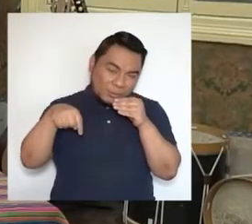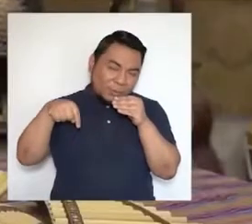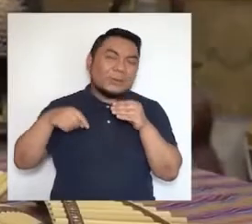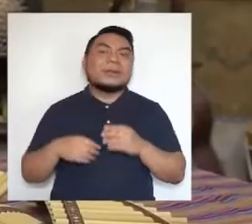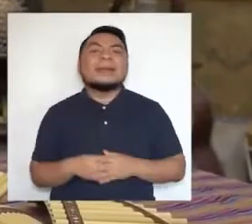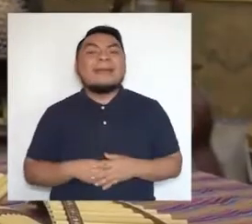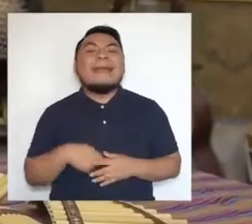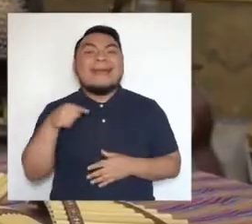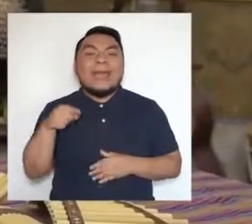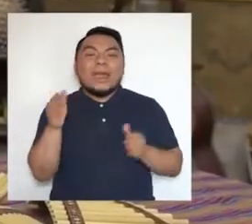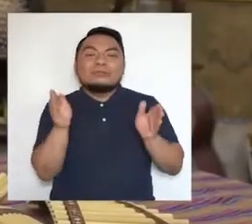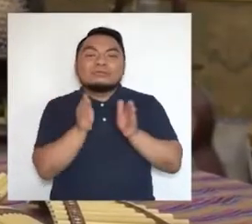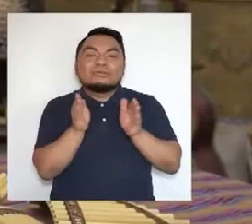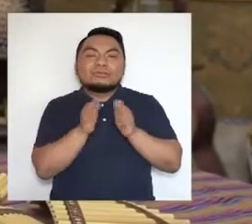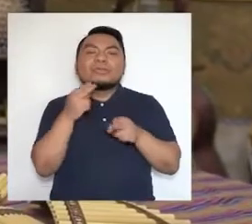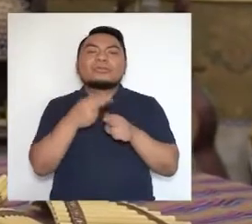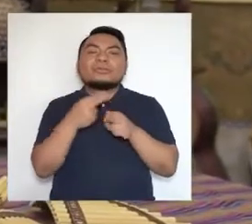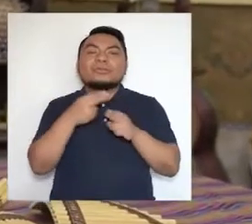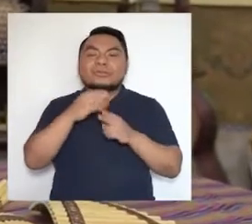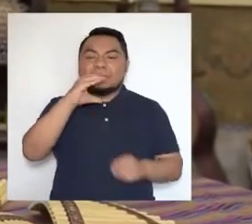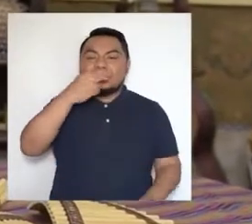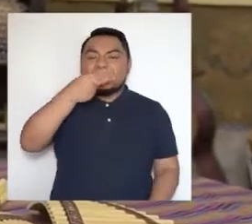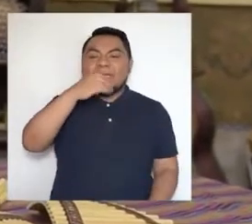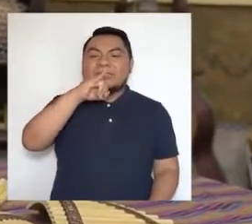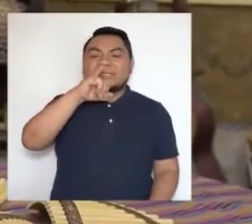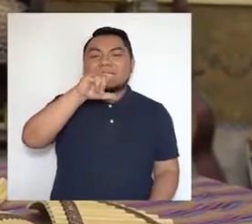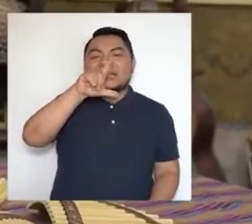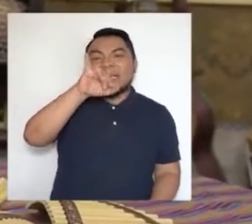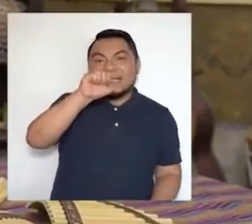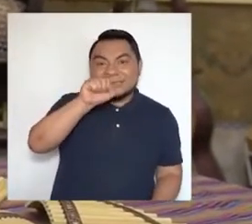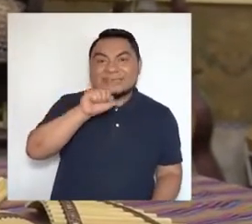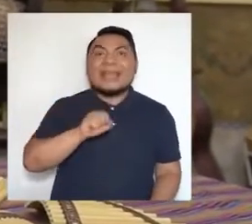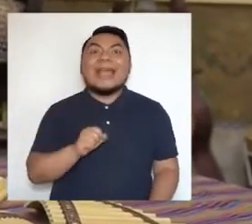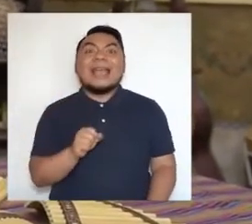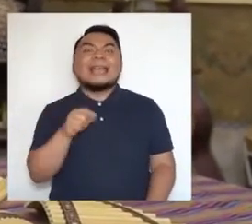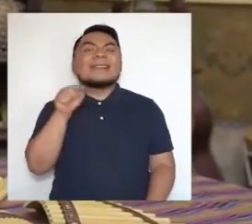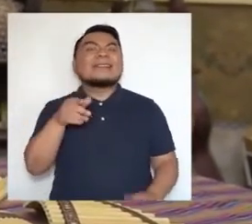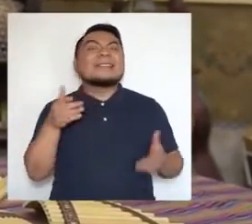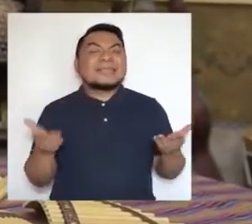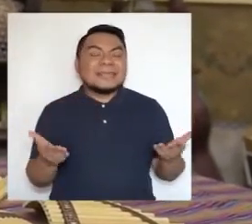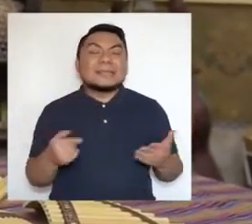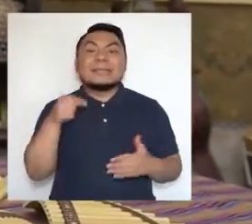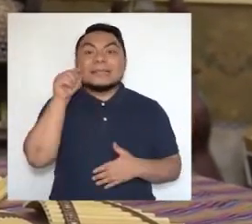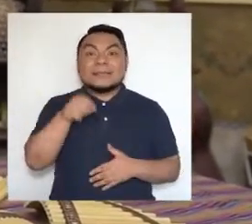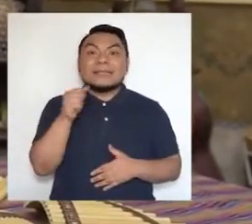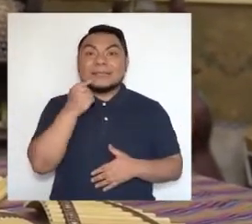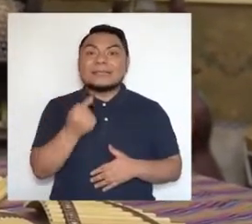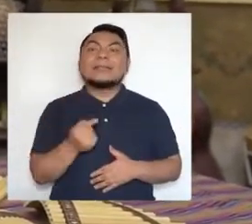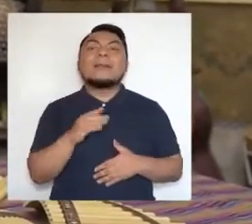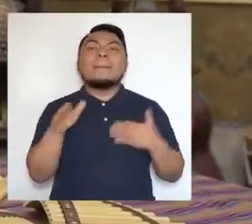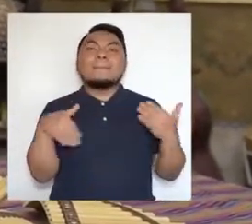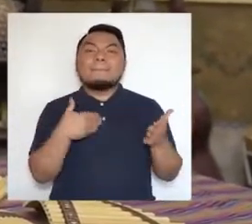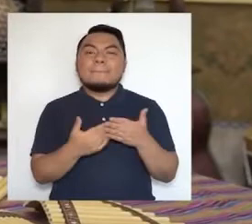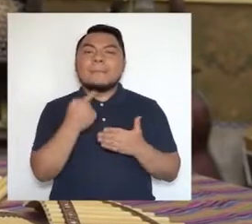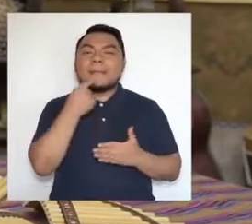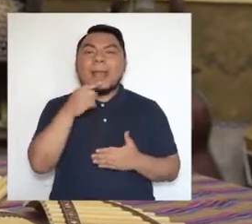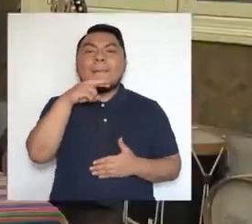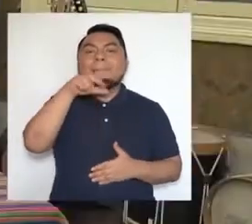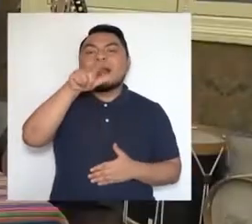Estos son los más pequeños y se llaman chilis. ¡Oh! Y acá están los que le siguen. Estos son los malta.